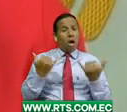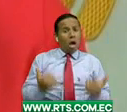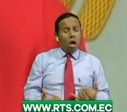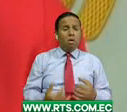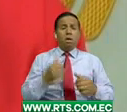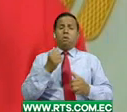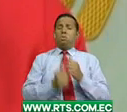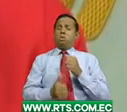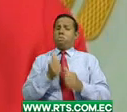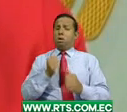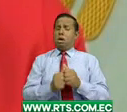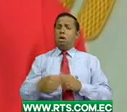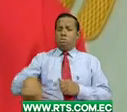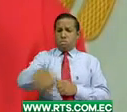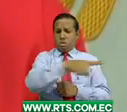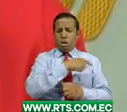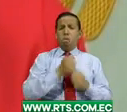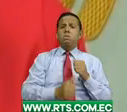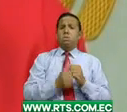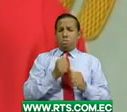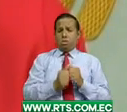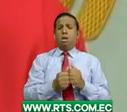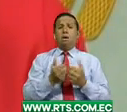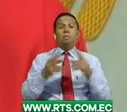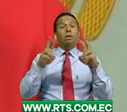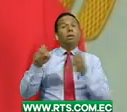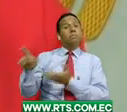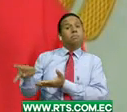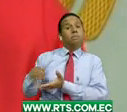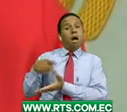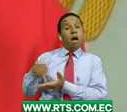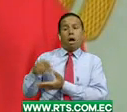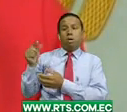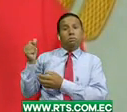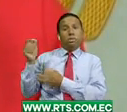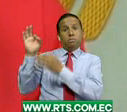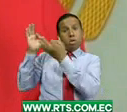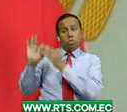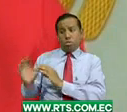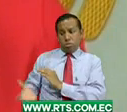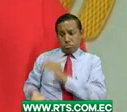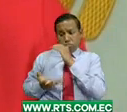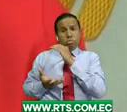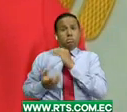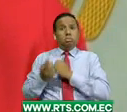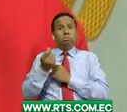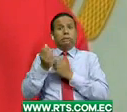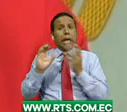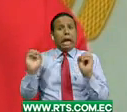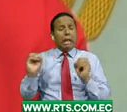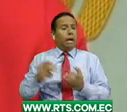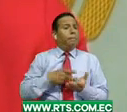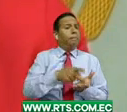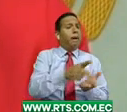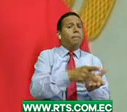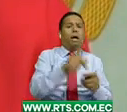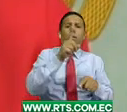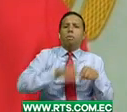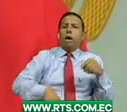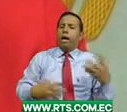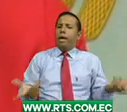afectada gravemente respecto al pago a los empleados a nivel nacional y a la exigencia